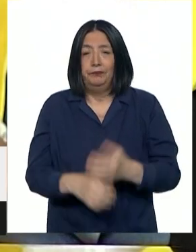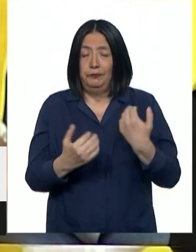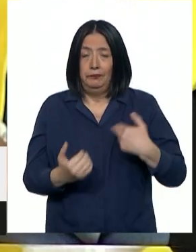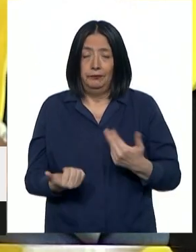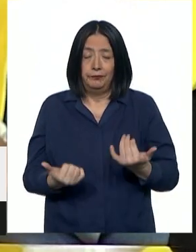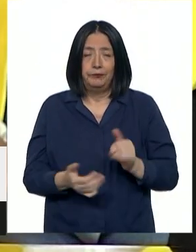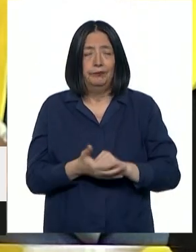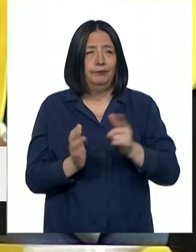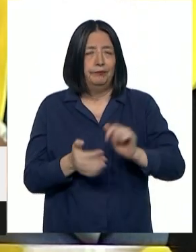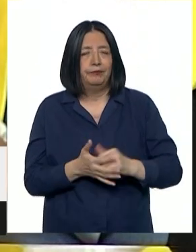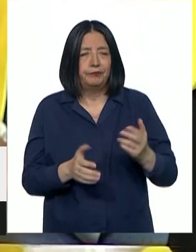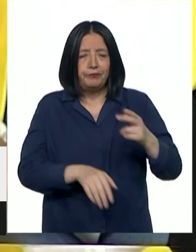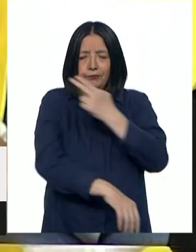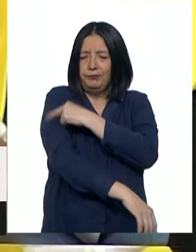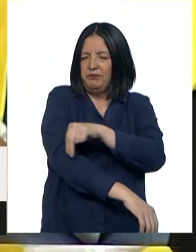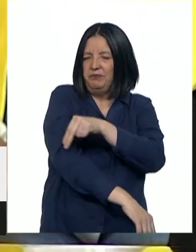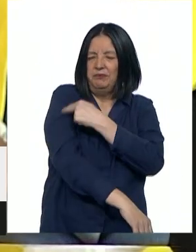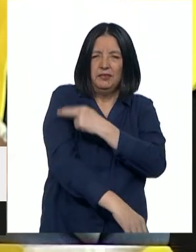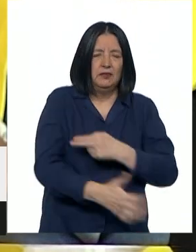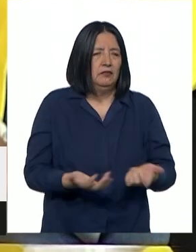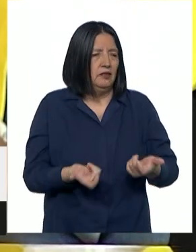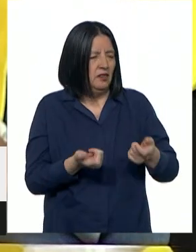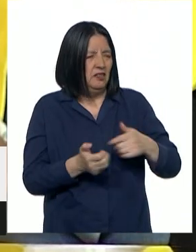Estamos destrabando hospitales